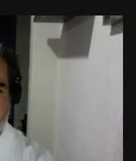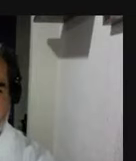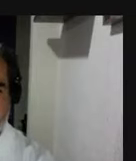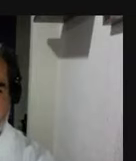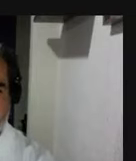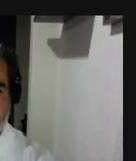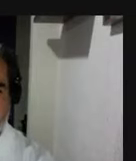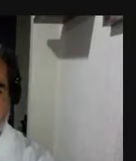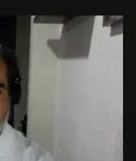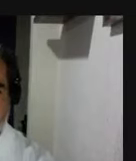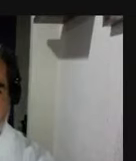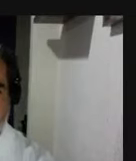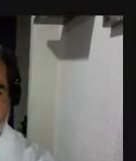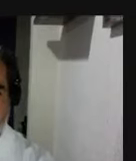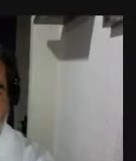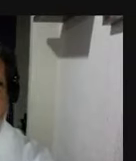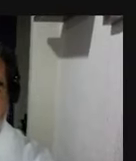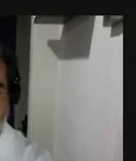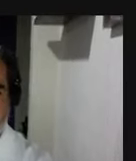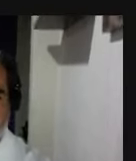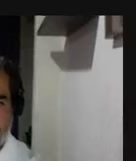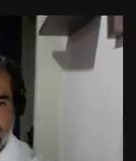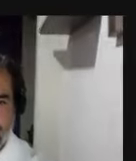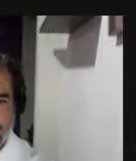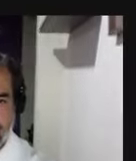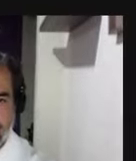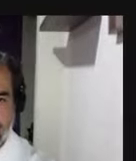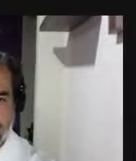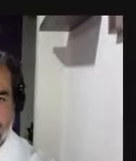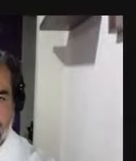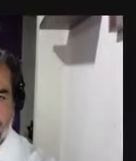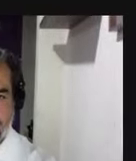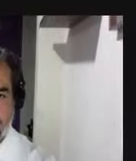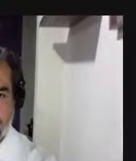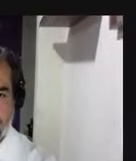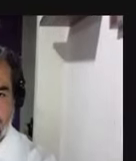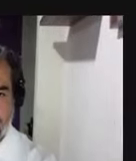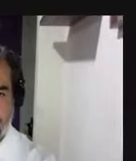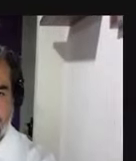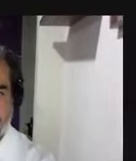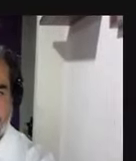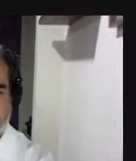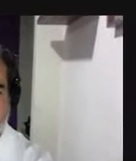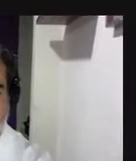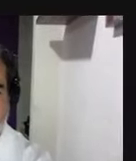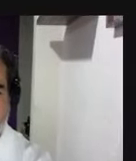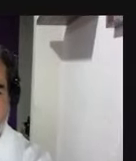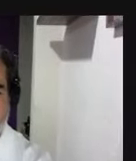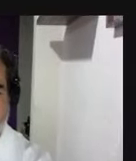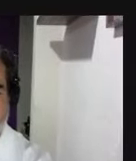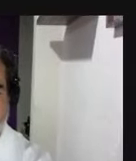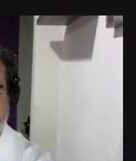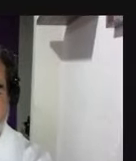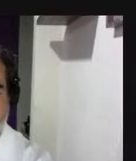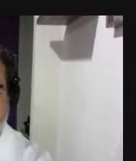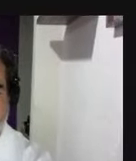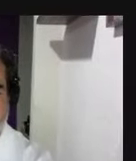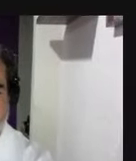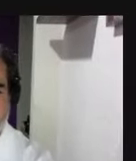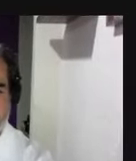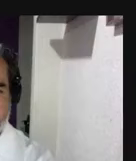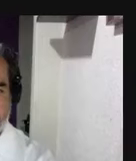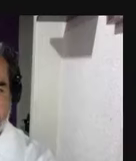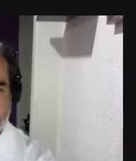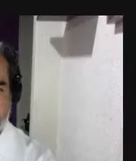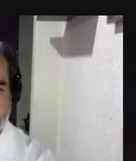edición del Fondo de Cultura Económica, y estará con nosotros hablándonos de esto que acabamos de hablar un poquito